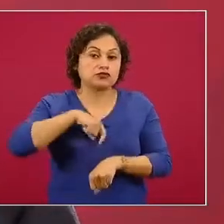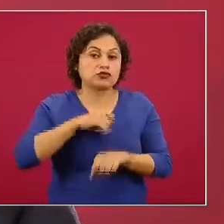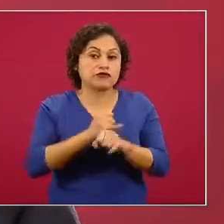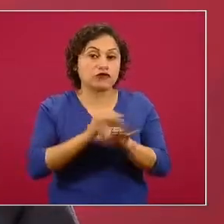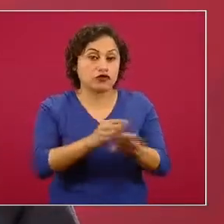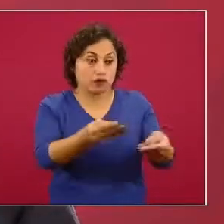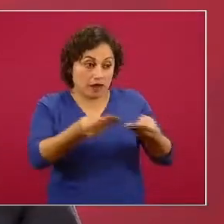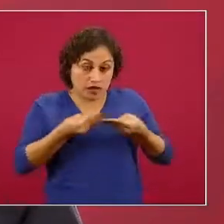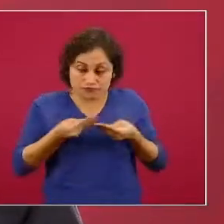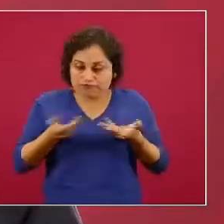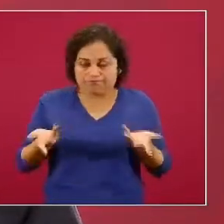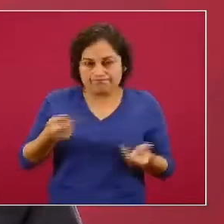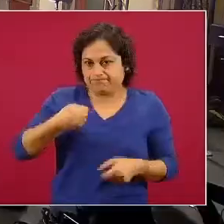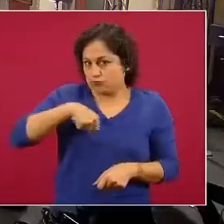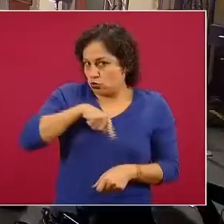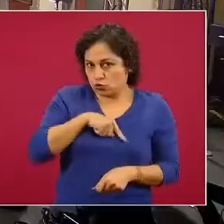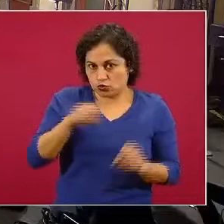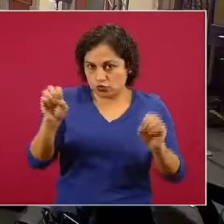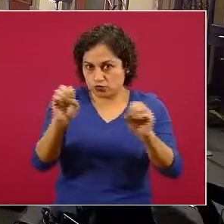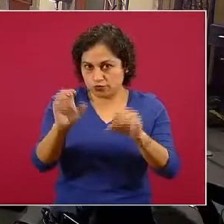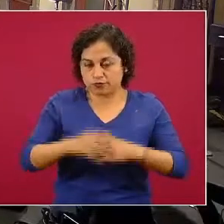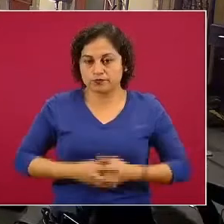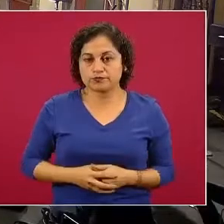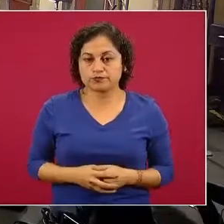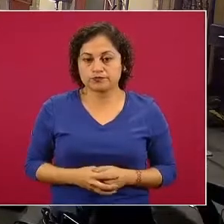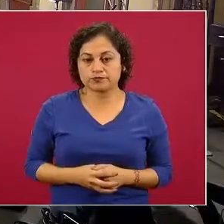información agregada de ello.